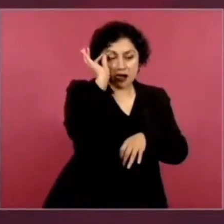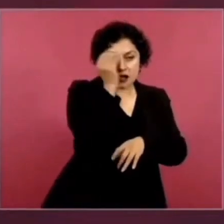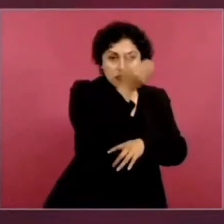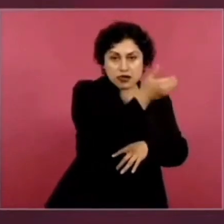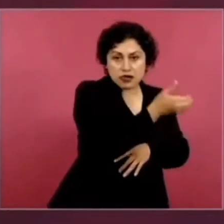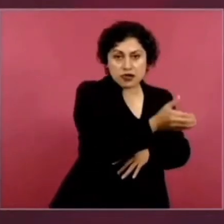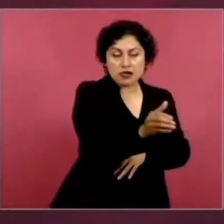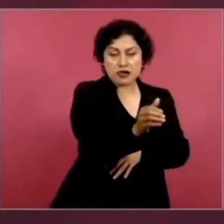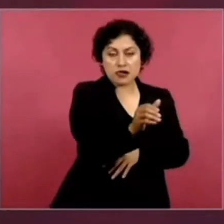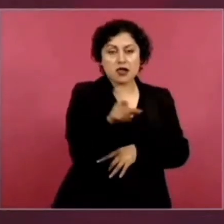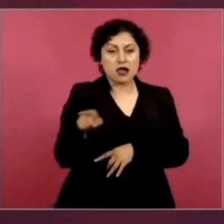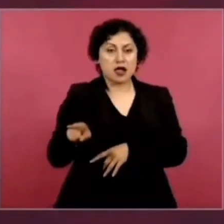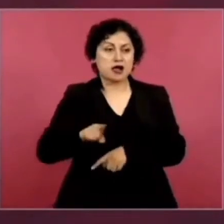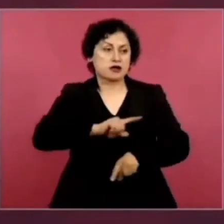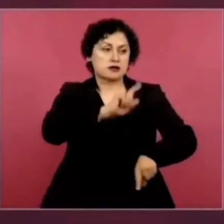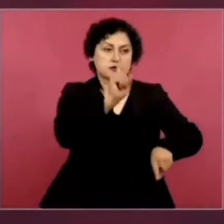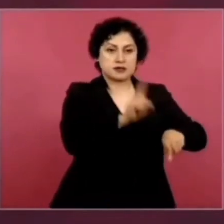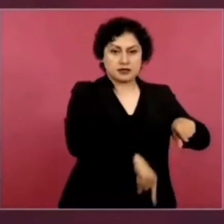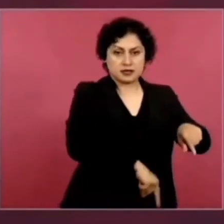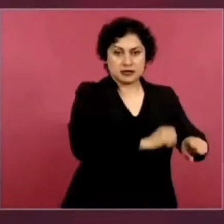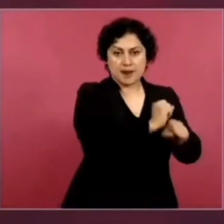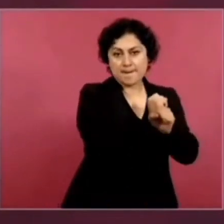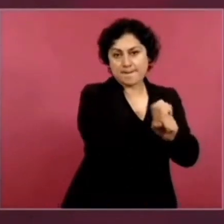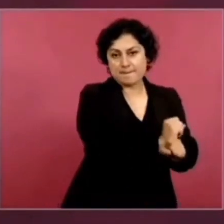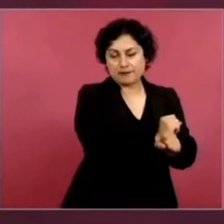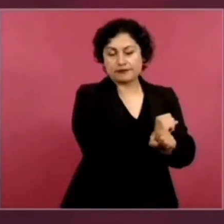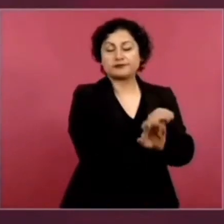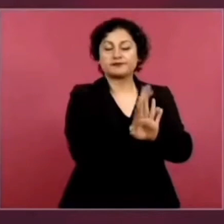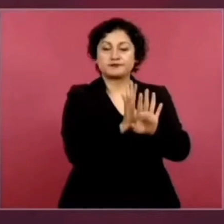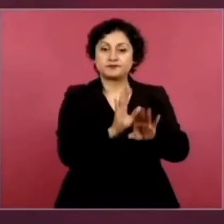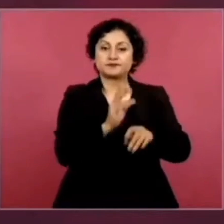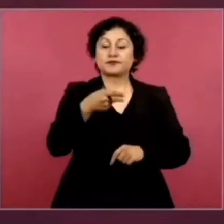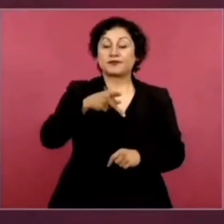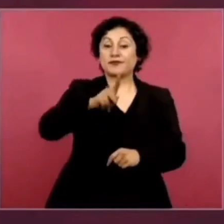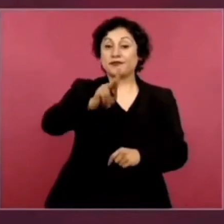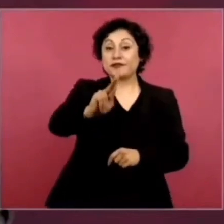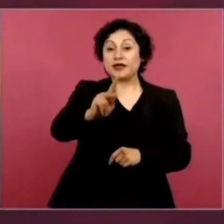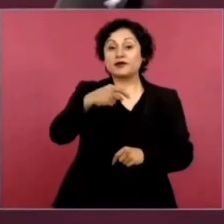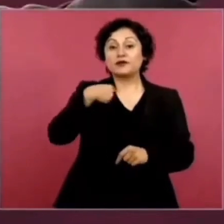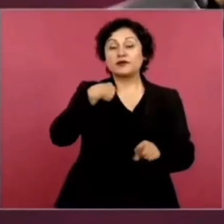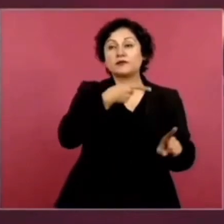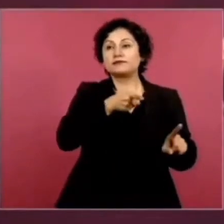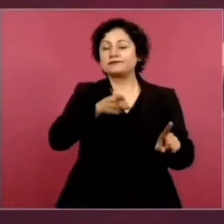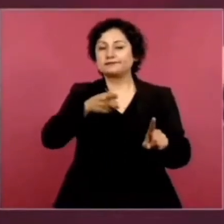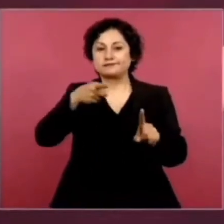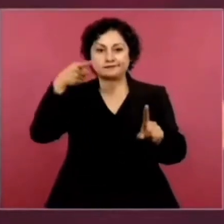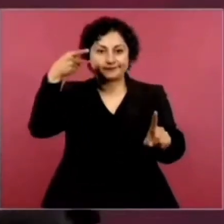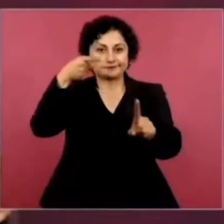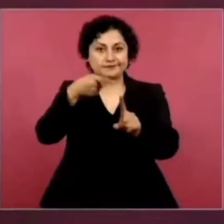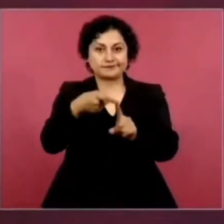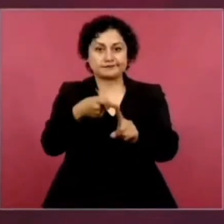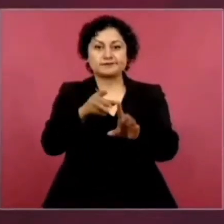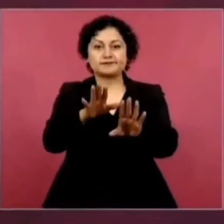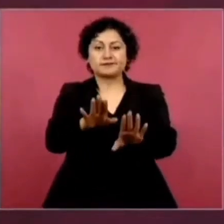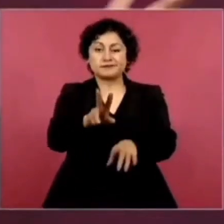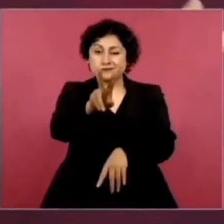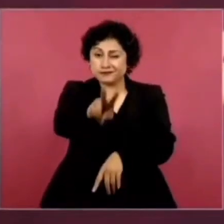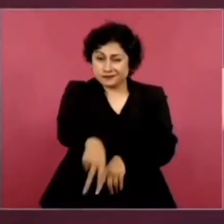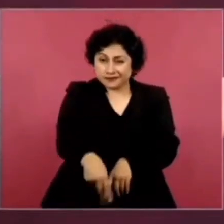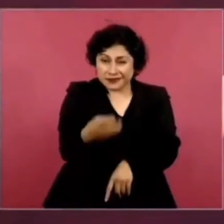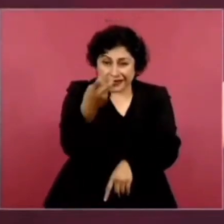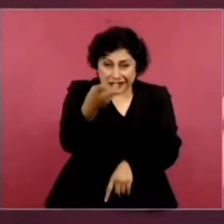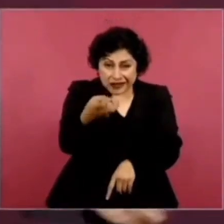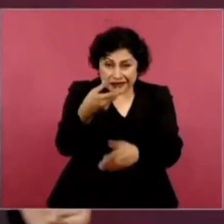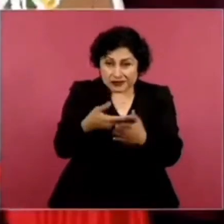acasillados. Pero lo interesante, a lo que iba, porque eso no hace mucho, estamos hablando de hace